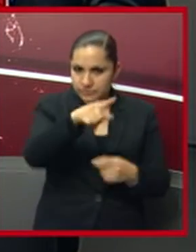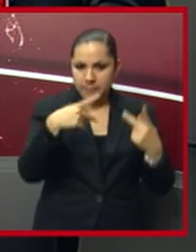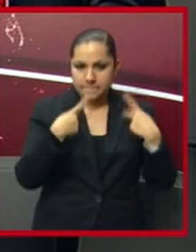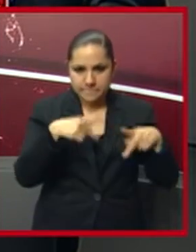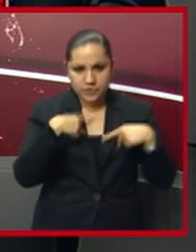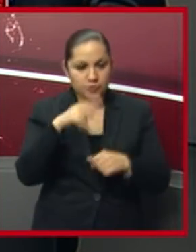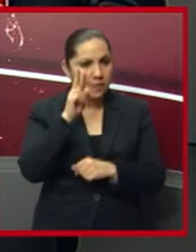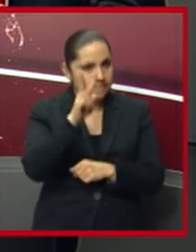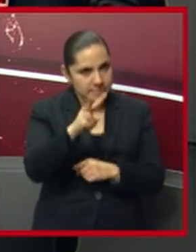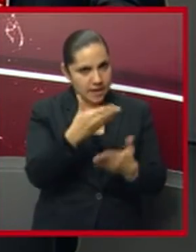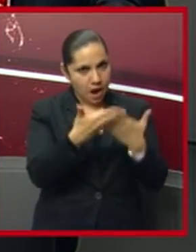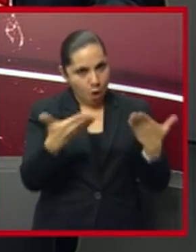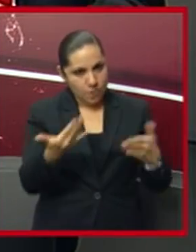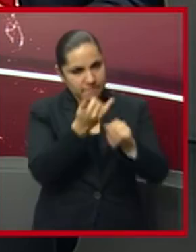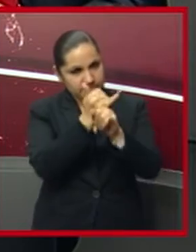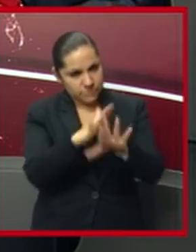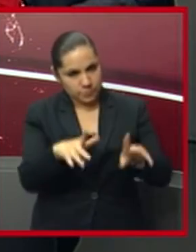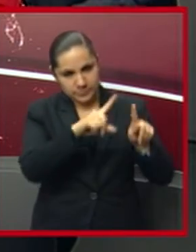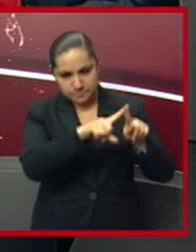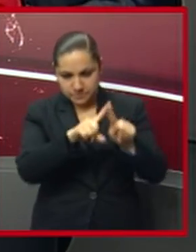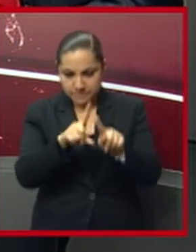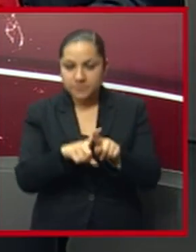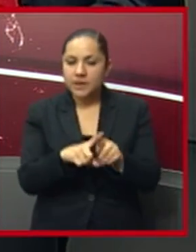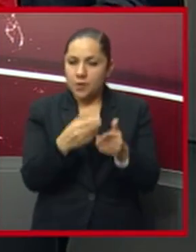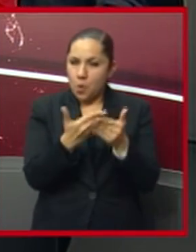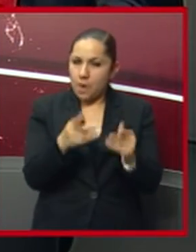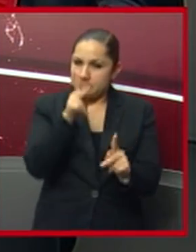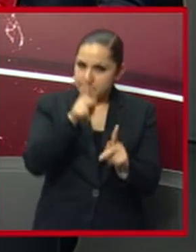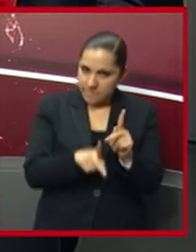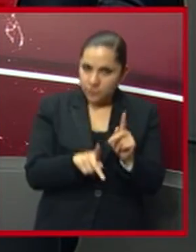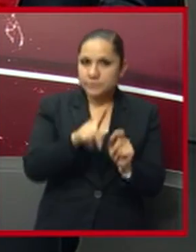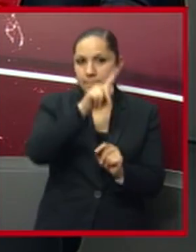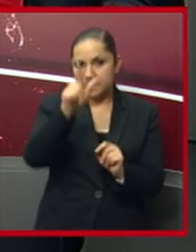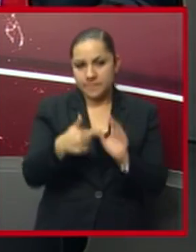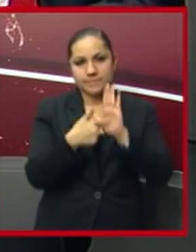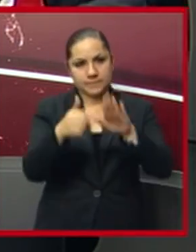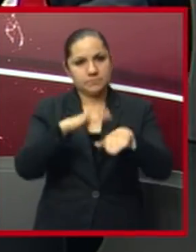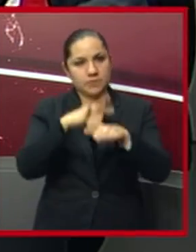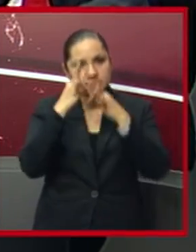en este espacio informativo. Hacemos una pausa. Regresamos con más noticias del Congreso. Gracias.